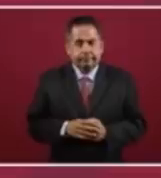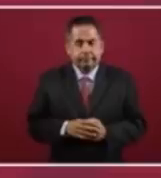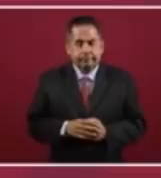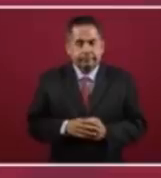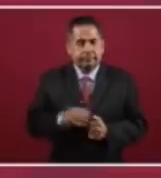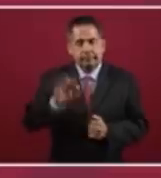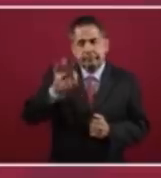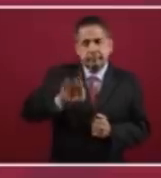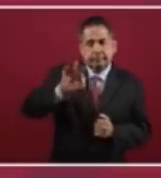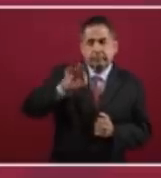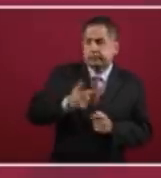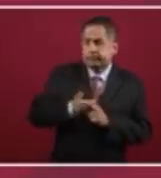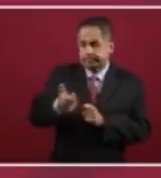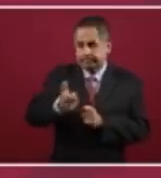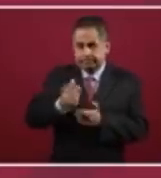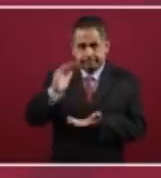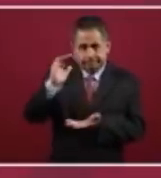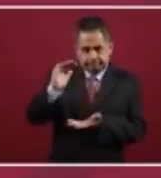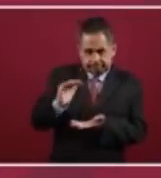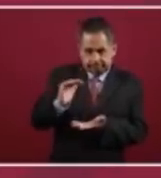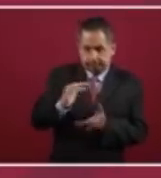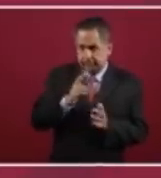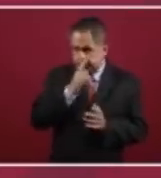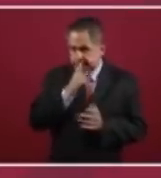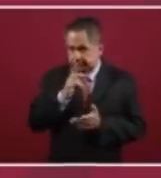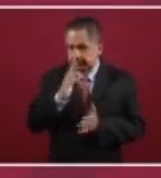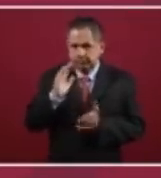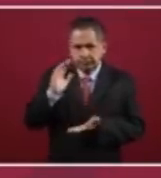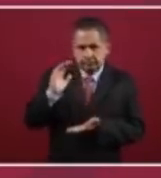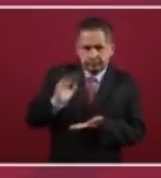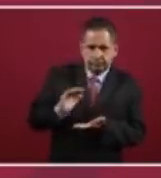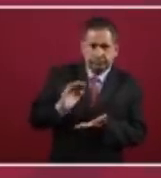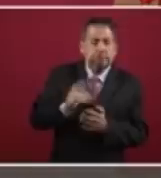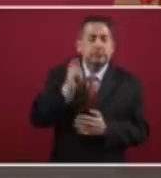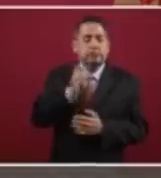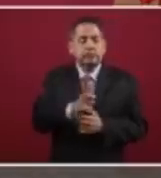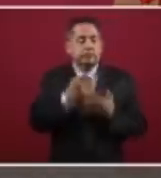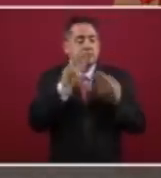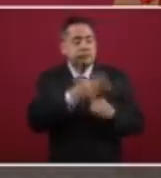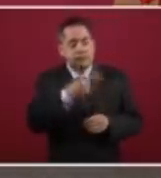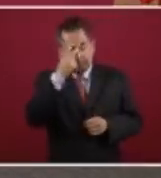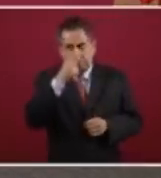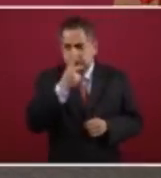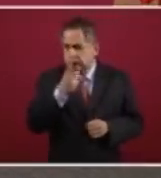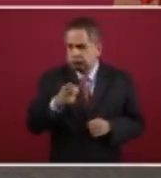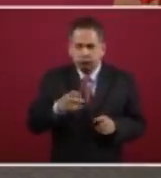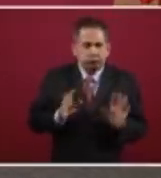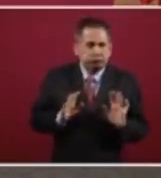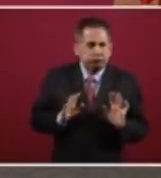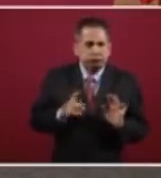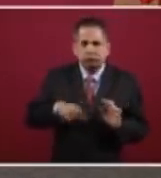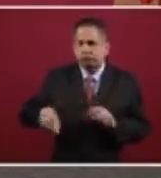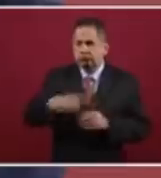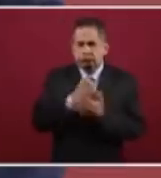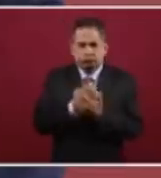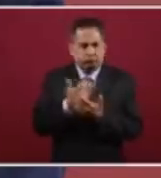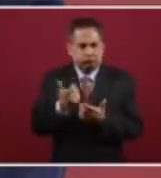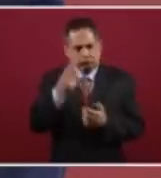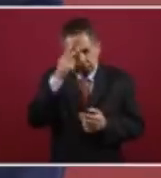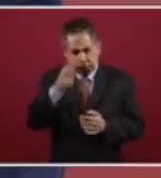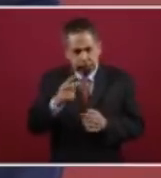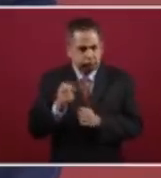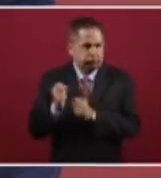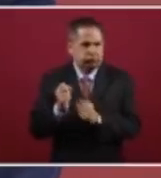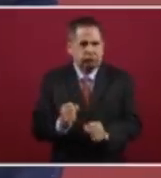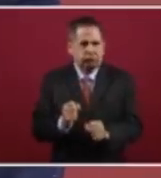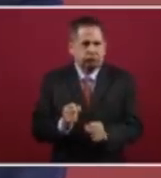la tasa de interés fue que la economía de México está